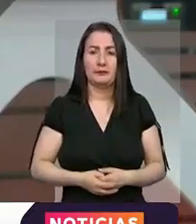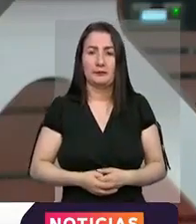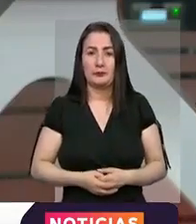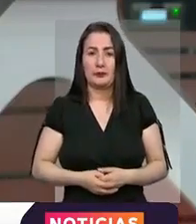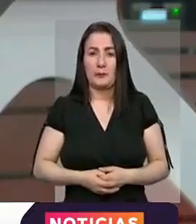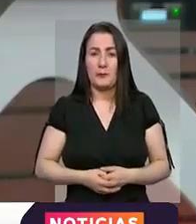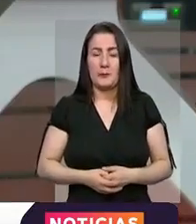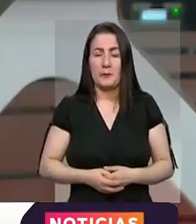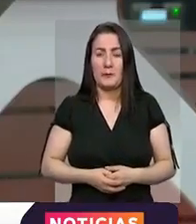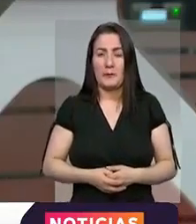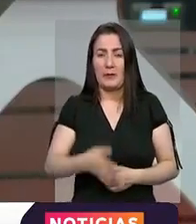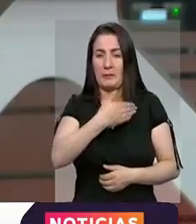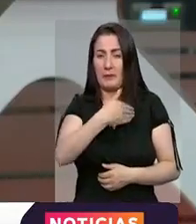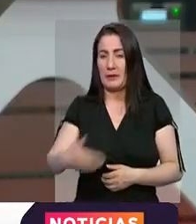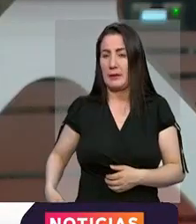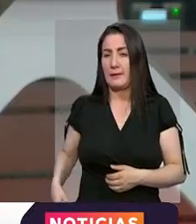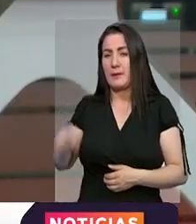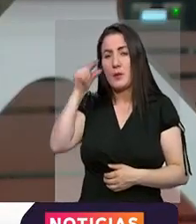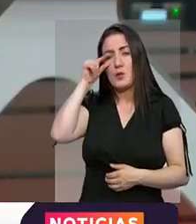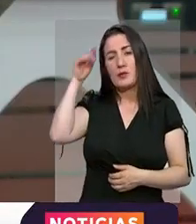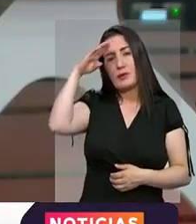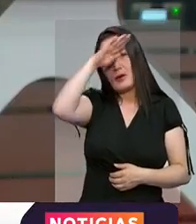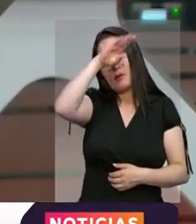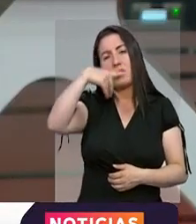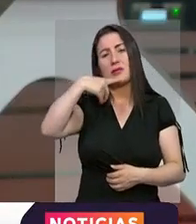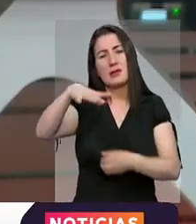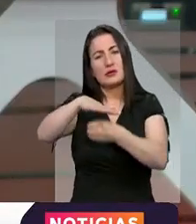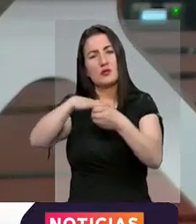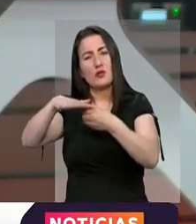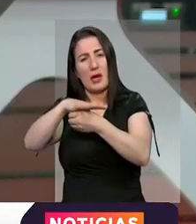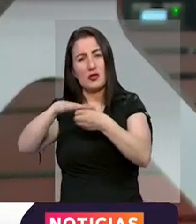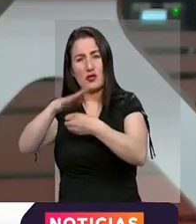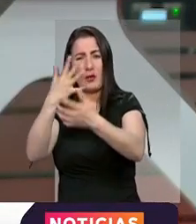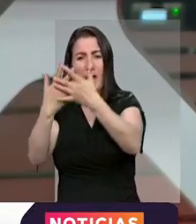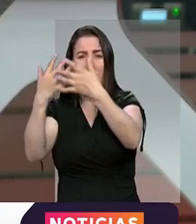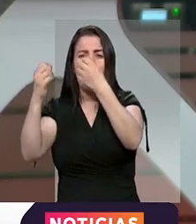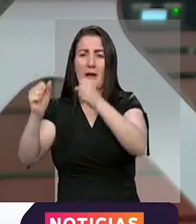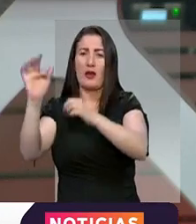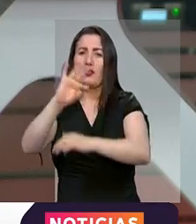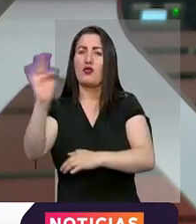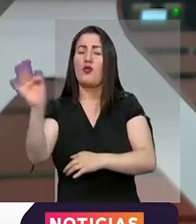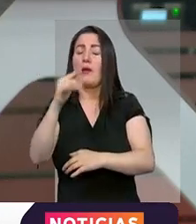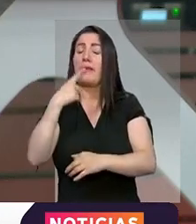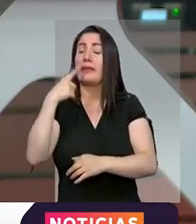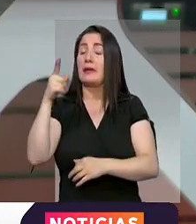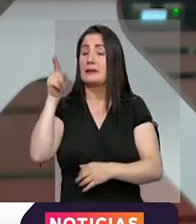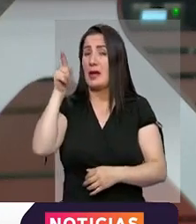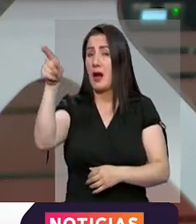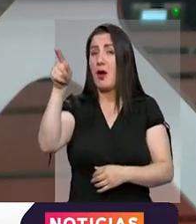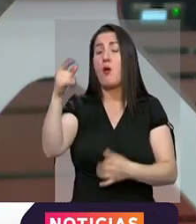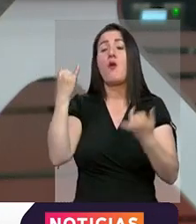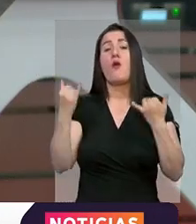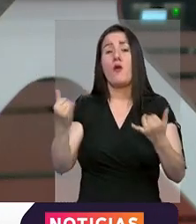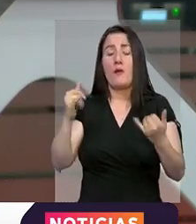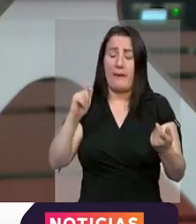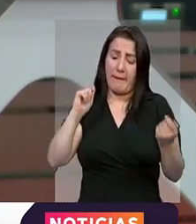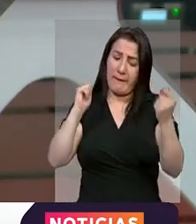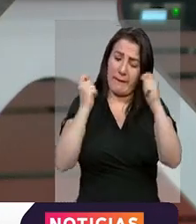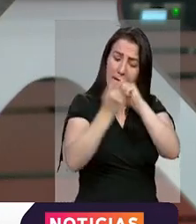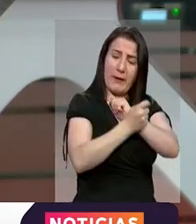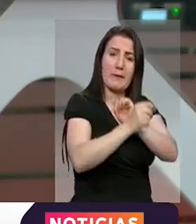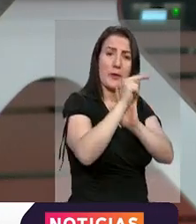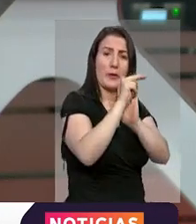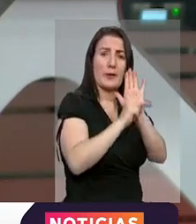Y precisamente el presidente electo Gustavo Petro se refirió a la situación de la cárcel de Tuluá y aseguró que es el momento de aplicar cambios en la